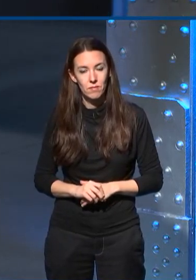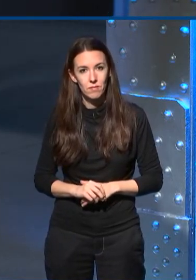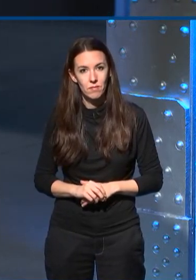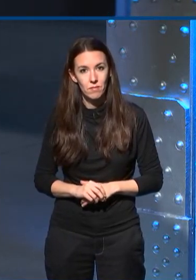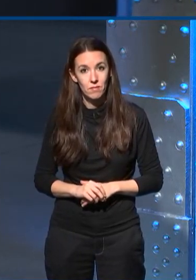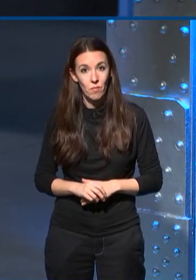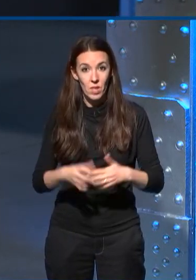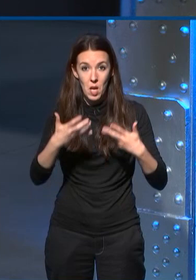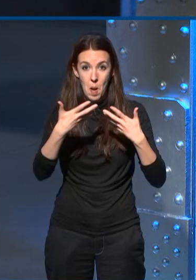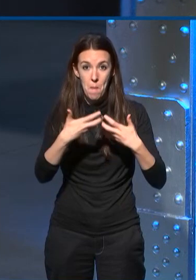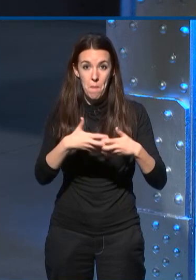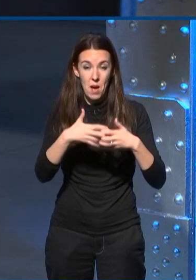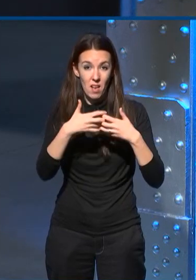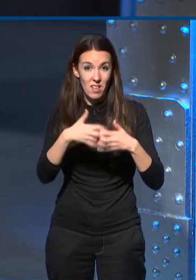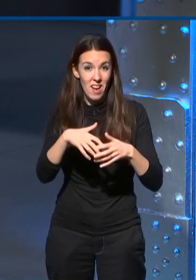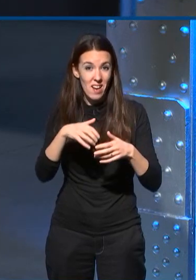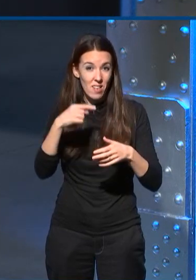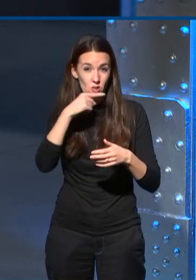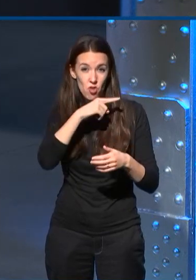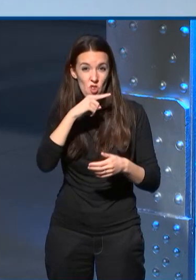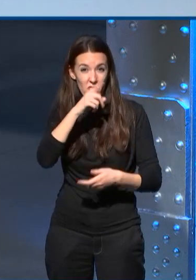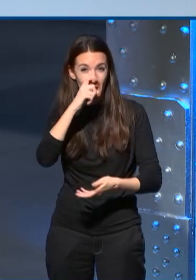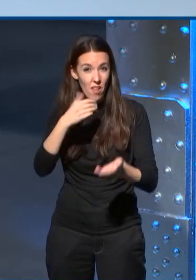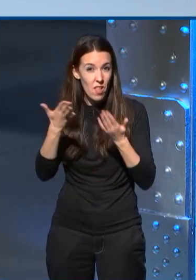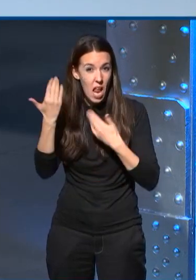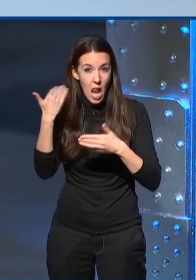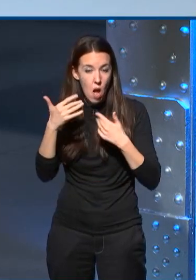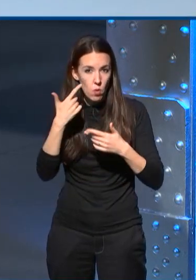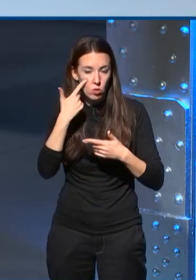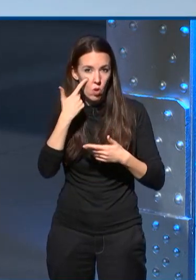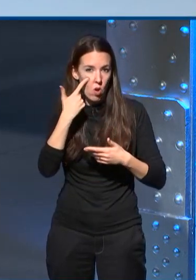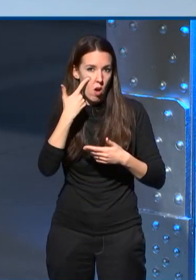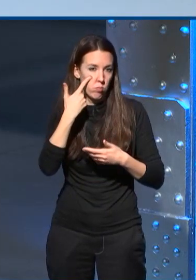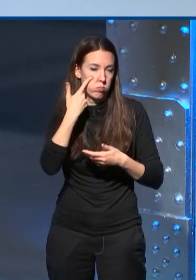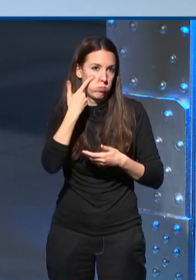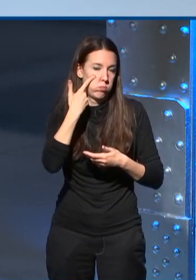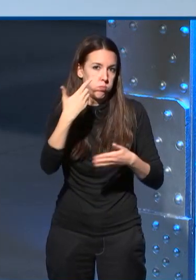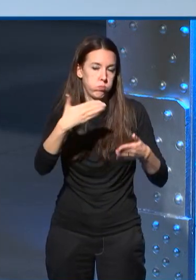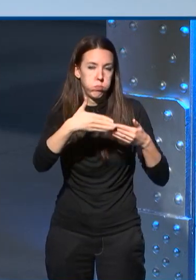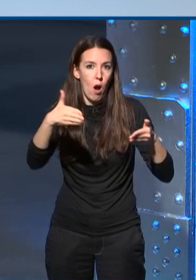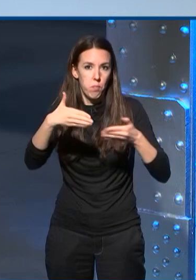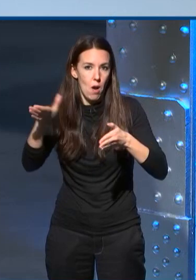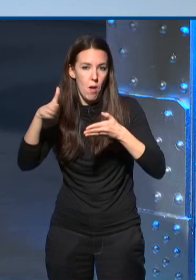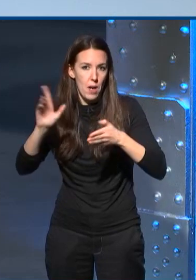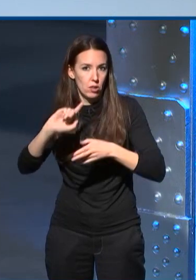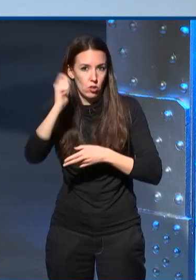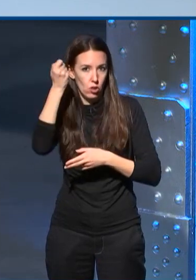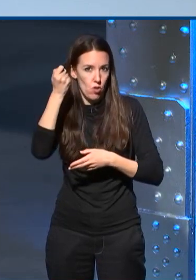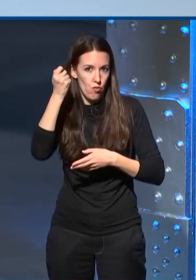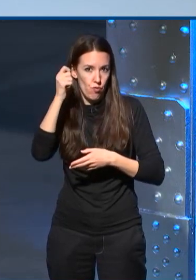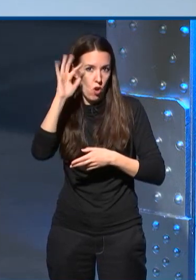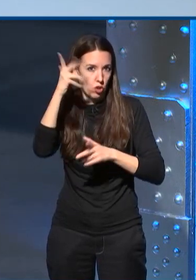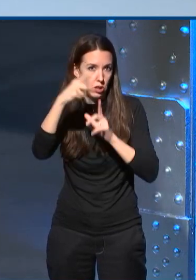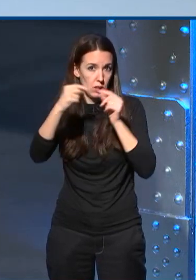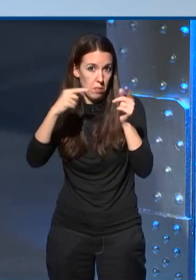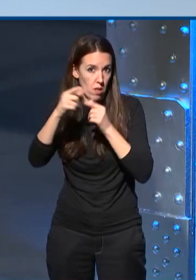La maquinaria soviética de la época explotó muchísimo todos los éxitos espaciales y eso los estadounidenses no lo podían permitir.